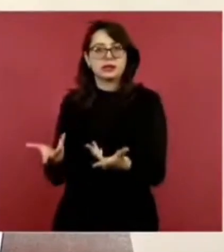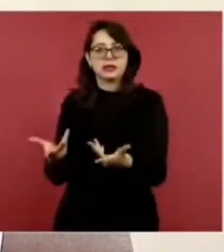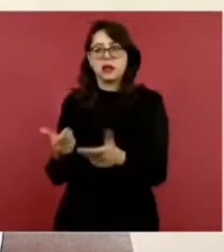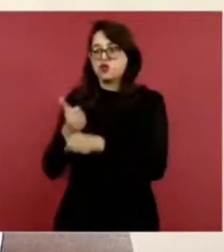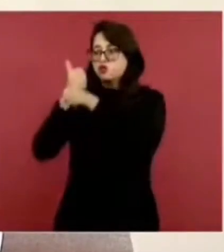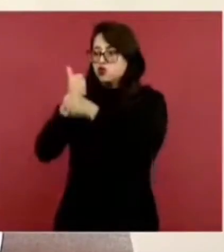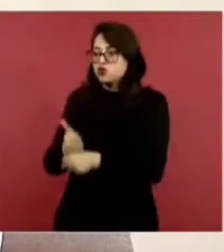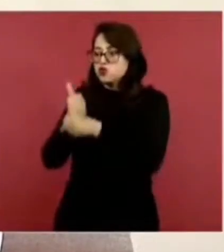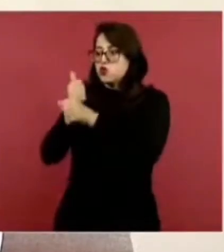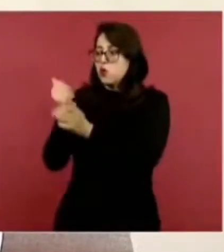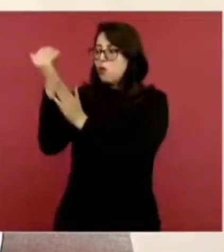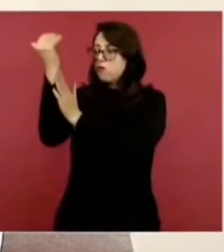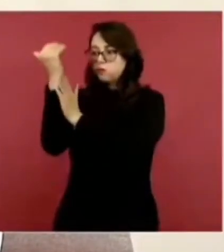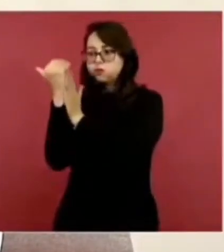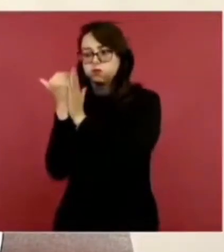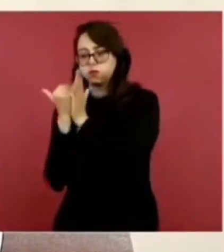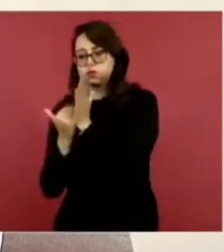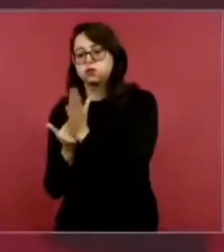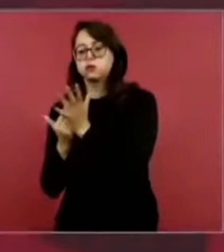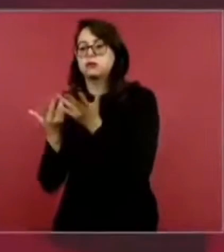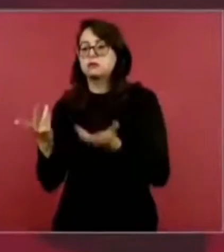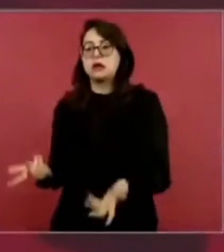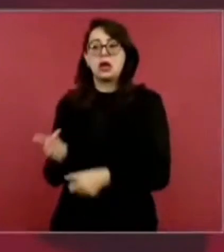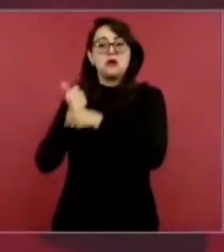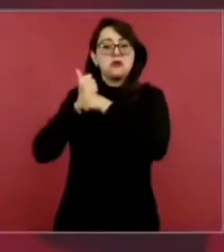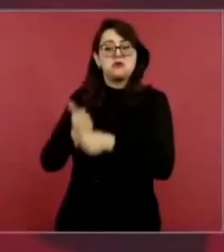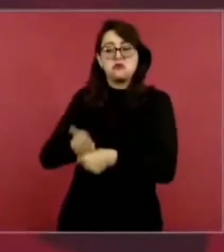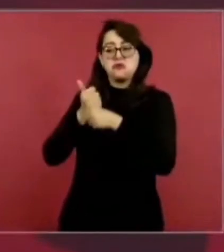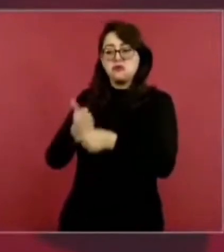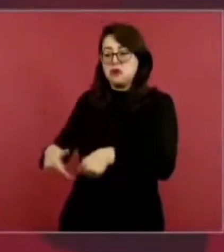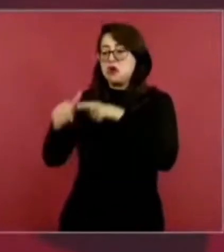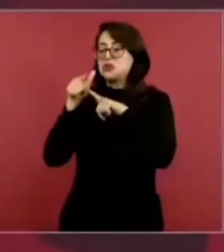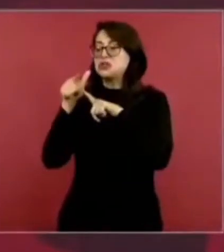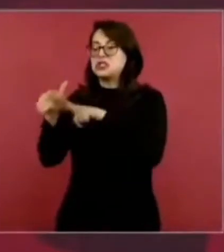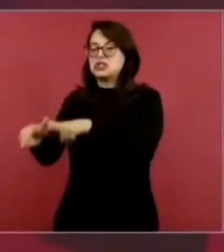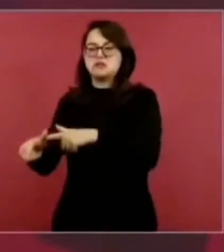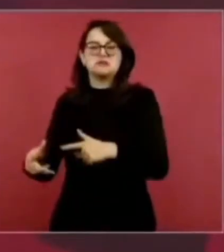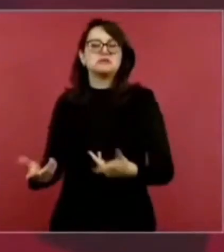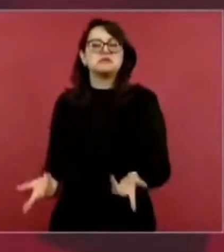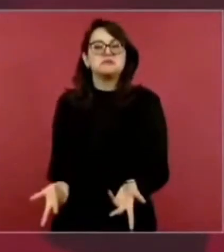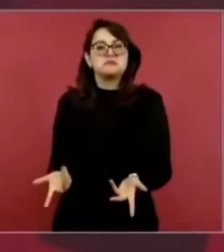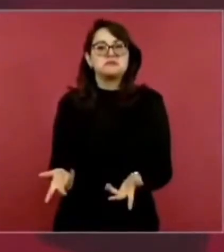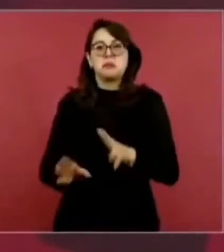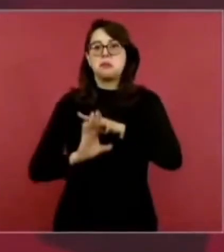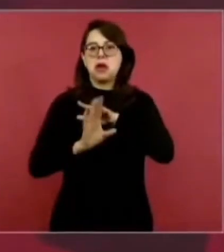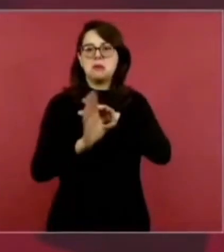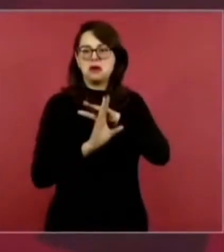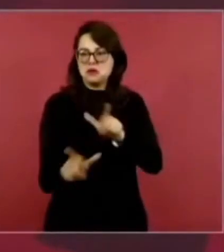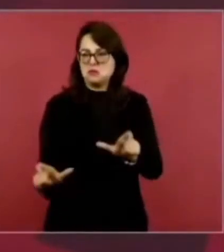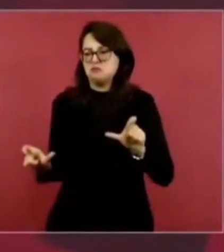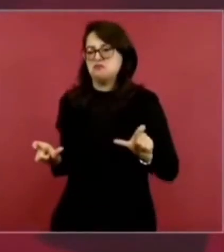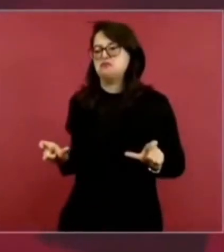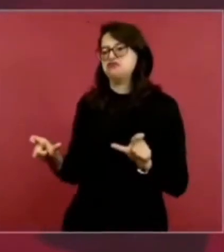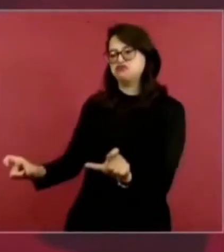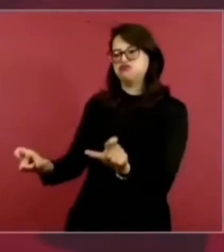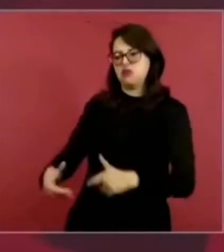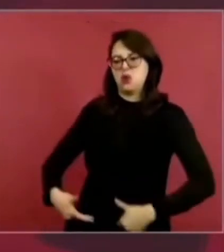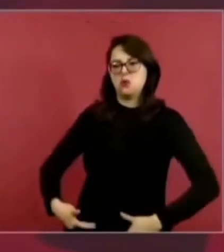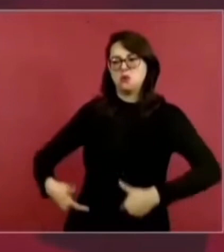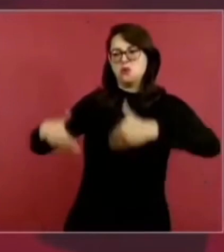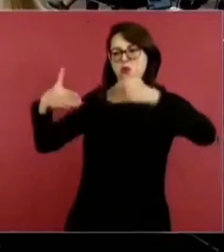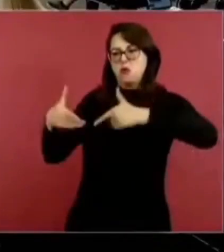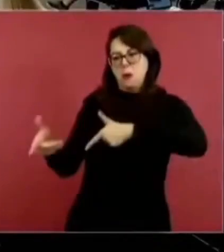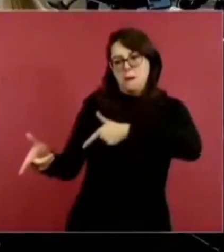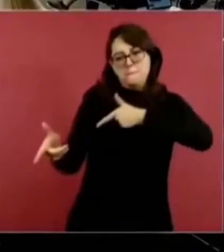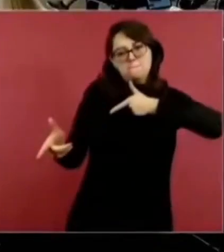Los muros, la militarización de la frontera, esto que hace el gobernador de